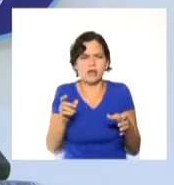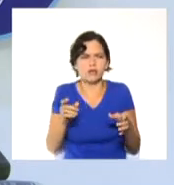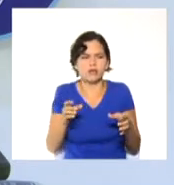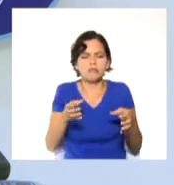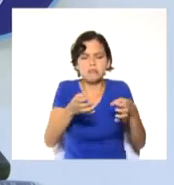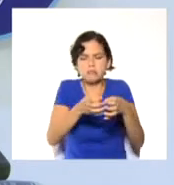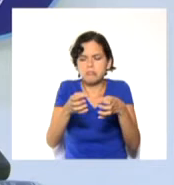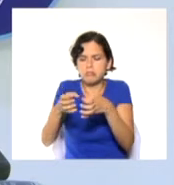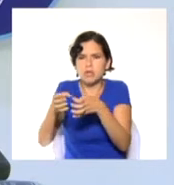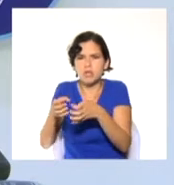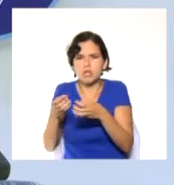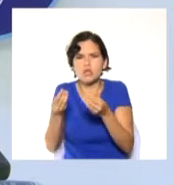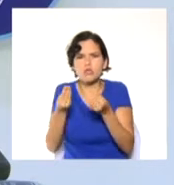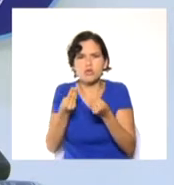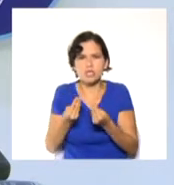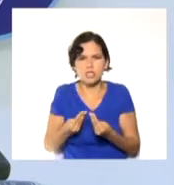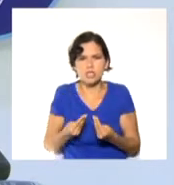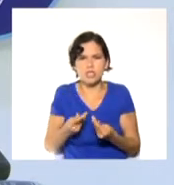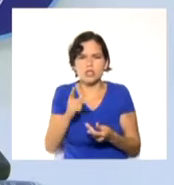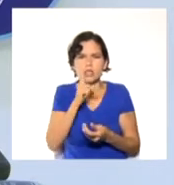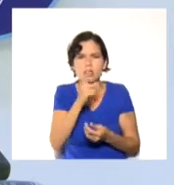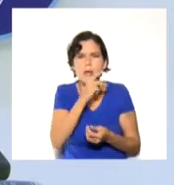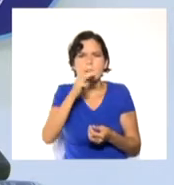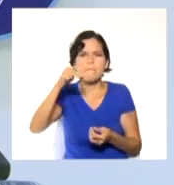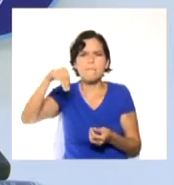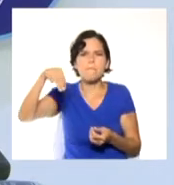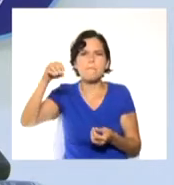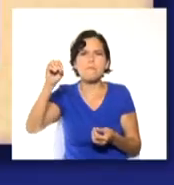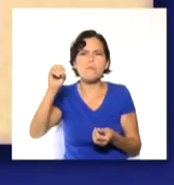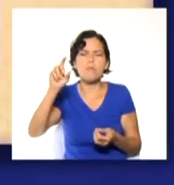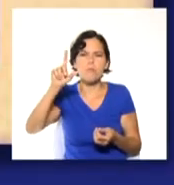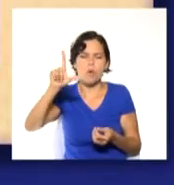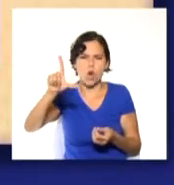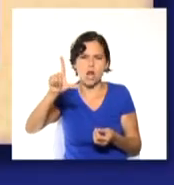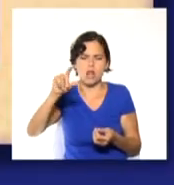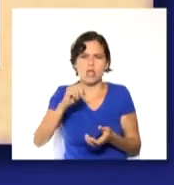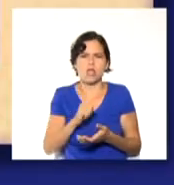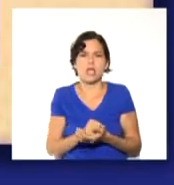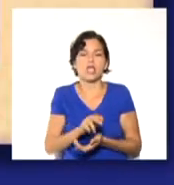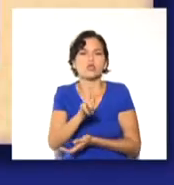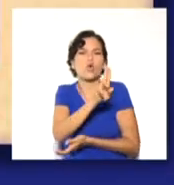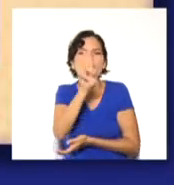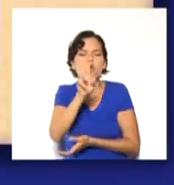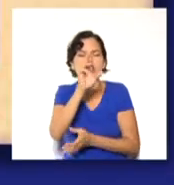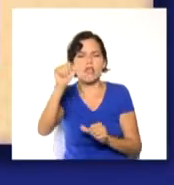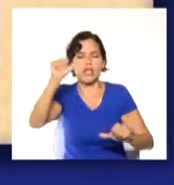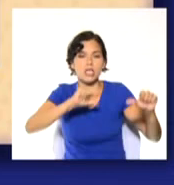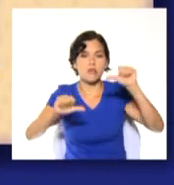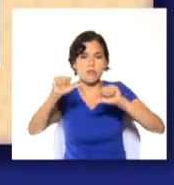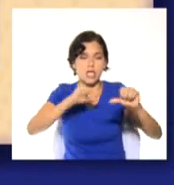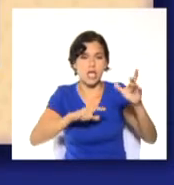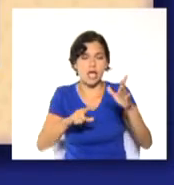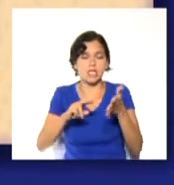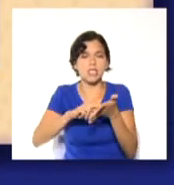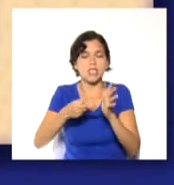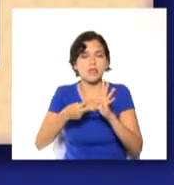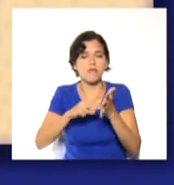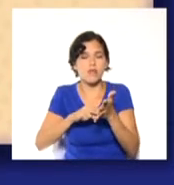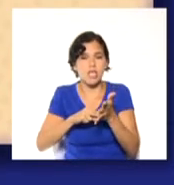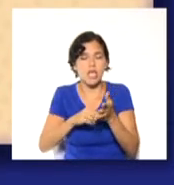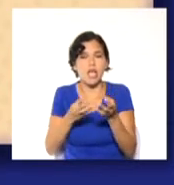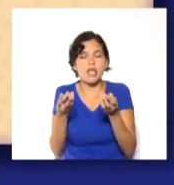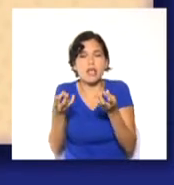Y a eso lo llamó mol, que el mol es una unidad química que indica la cantidad de sustancia.